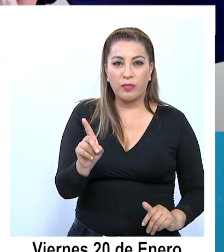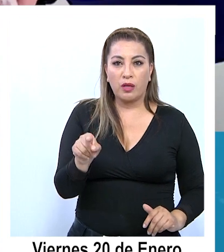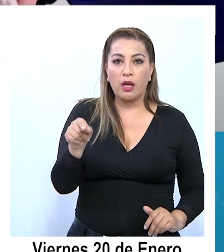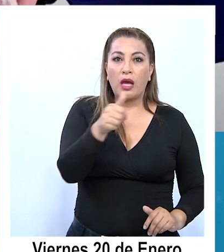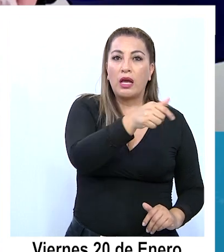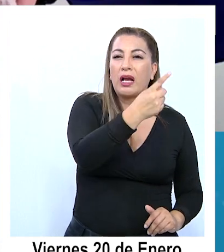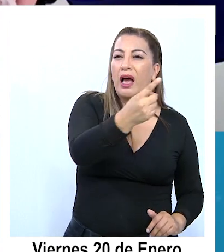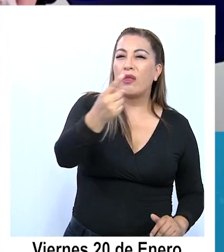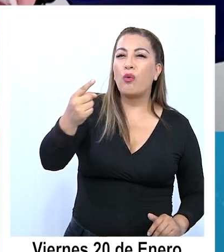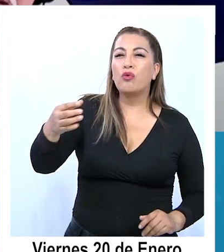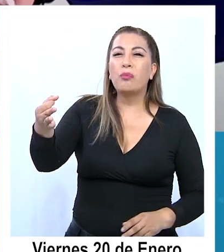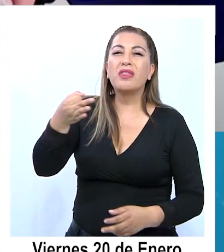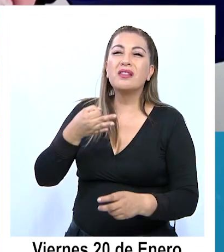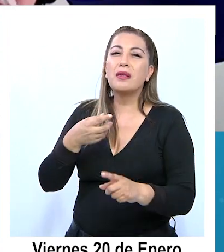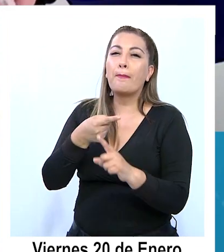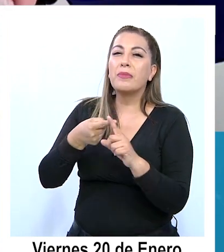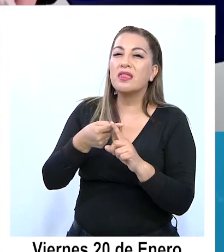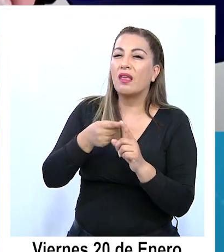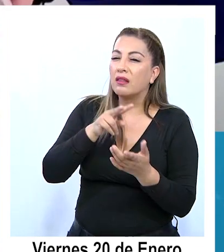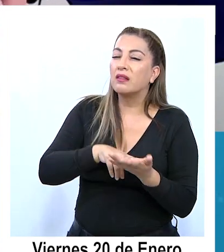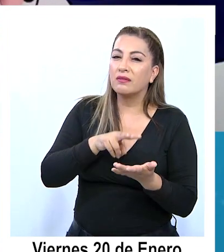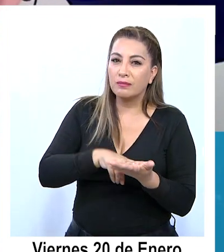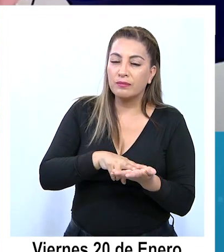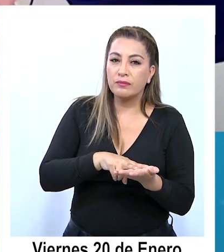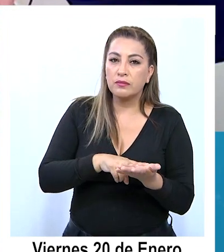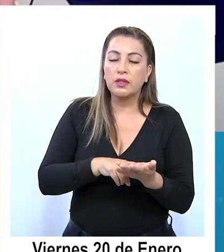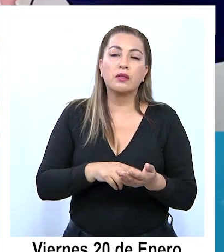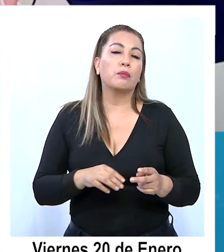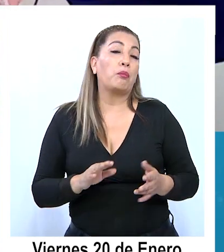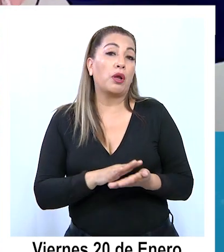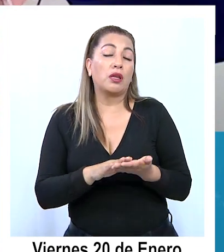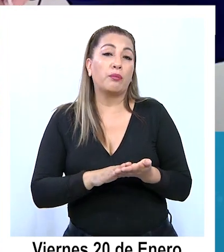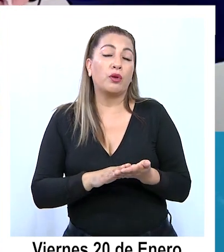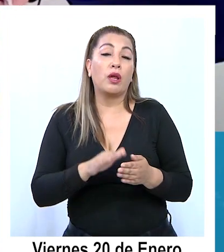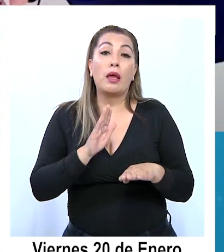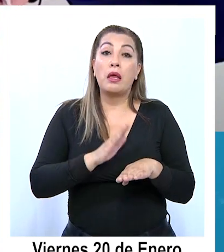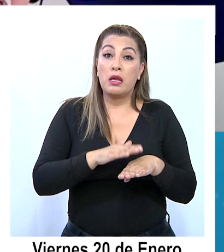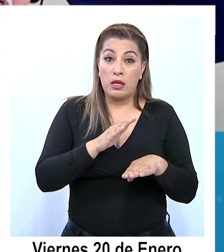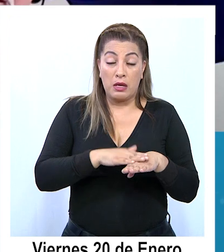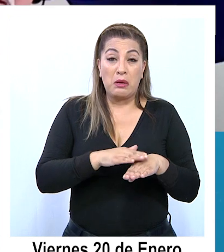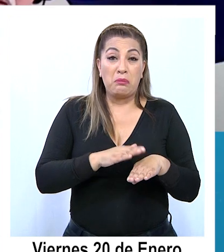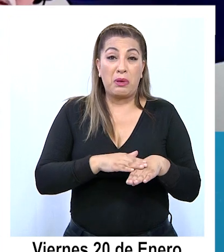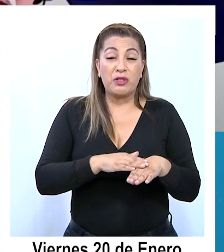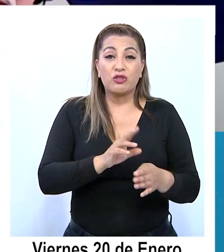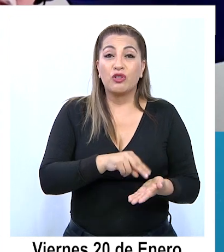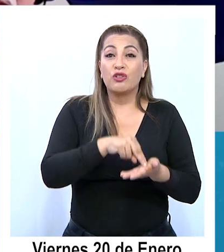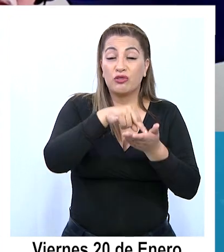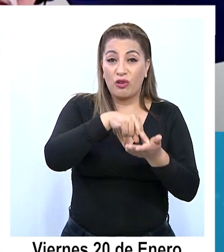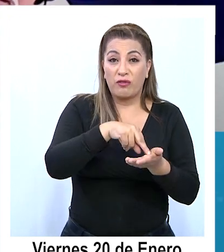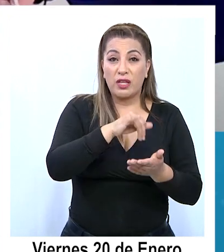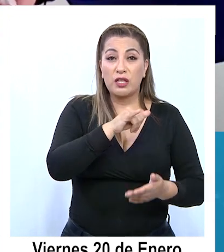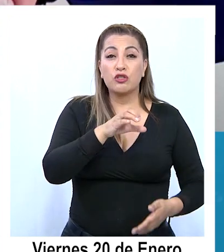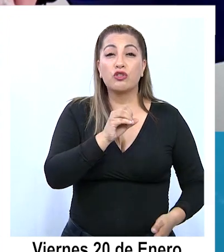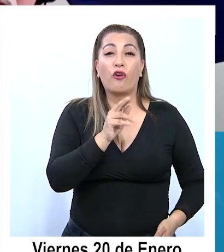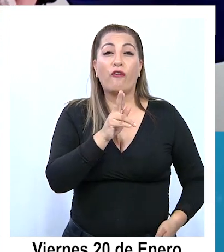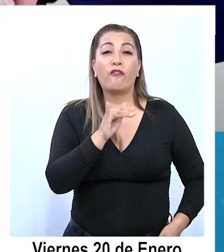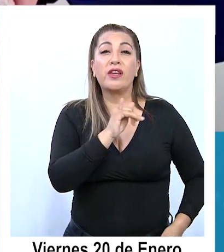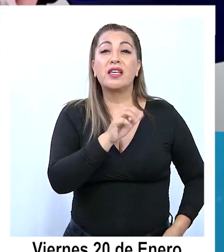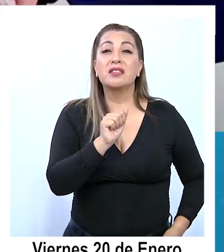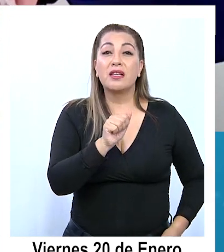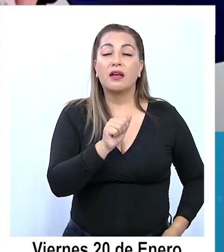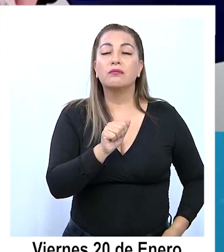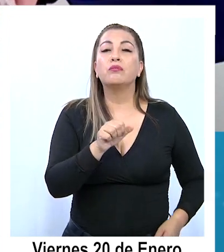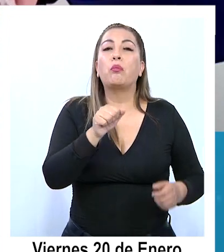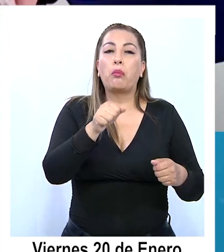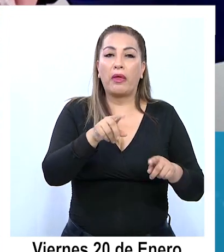verdad media. Porque la concesión de Sofrisa lo pueden hacer por decreto, pero no así la prórroga de la